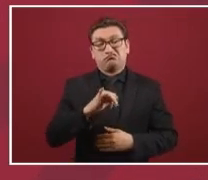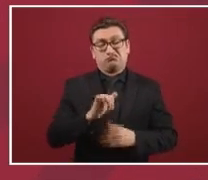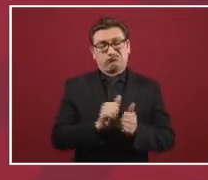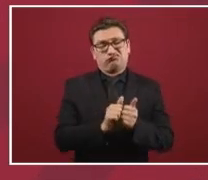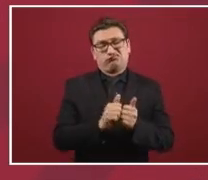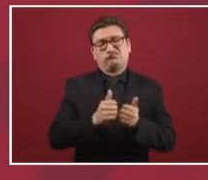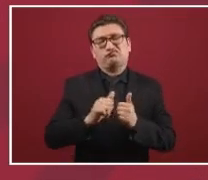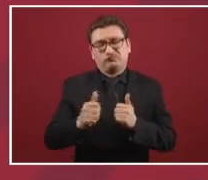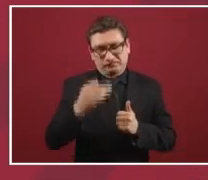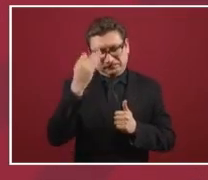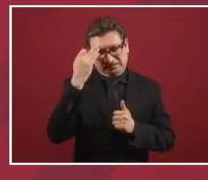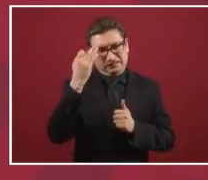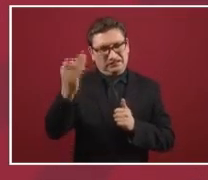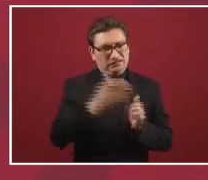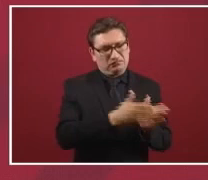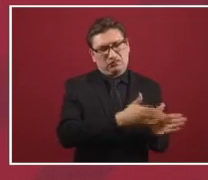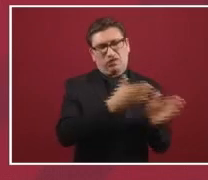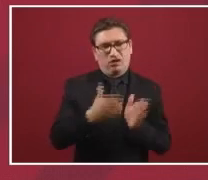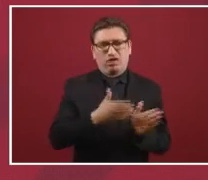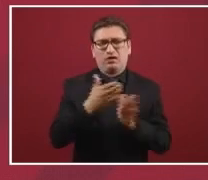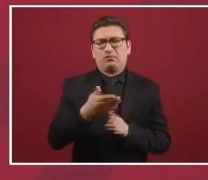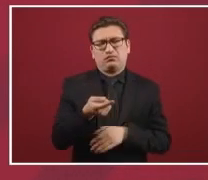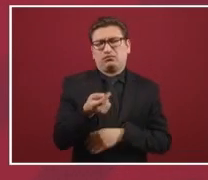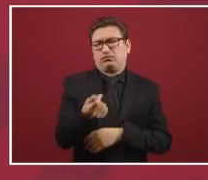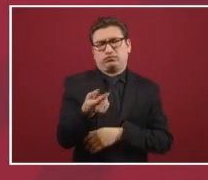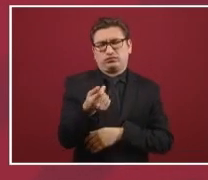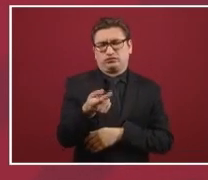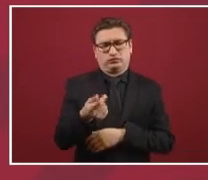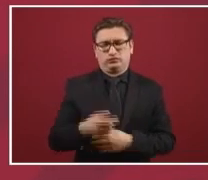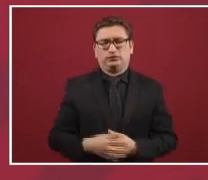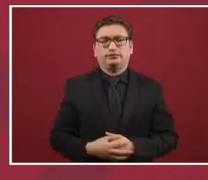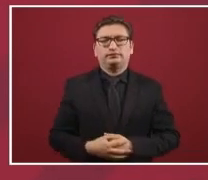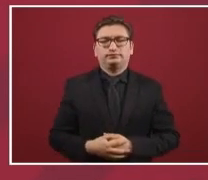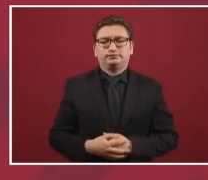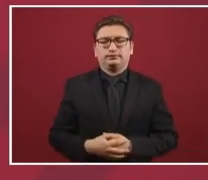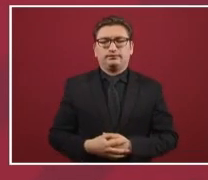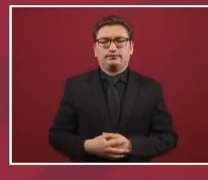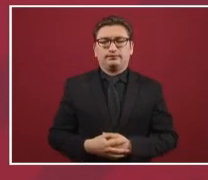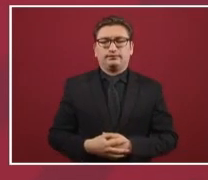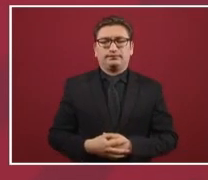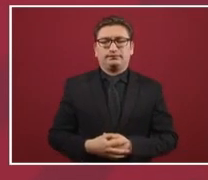retraso, pero menor. Y